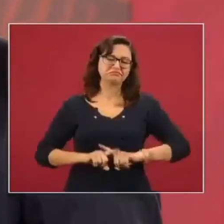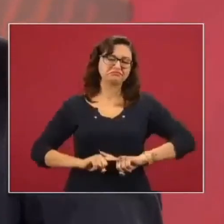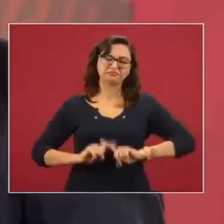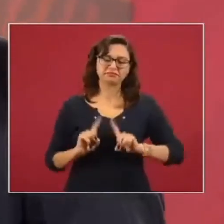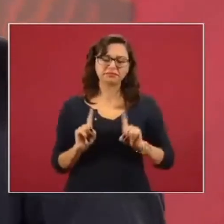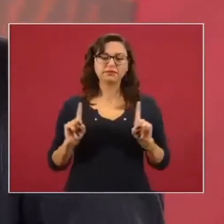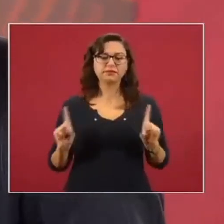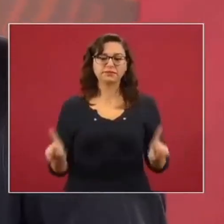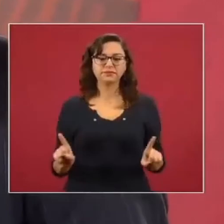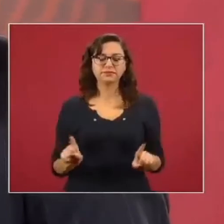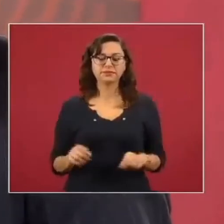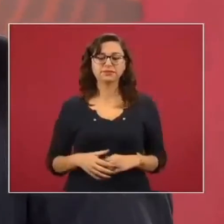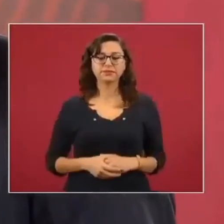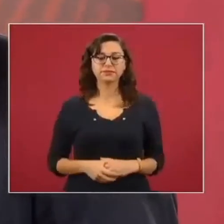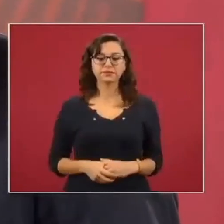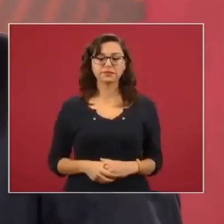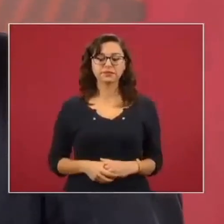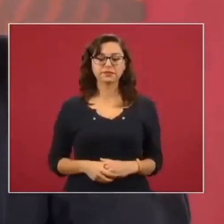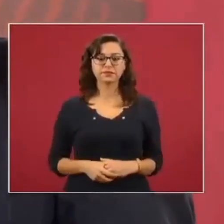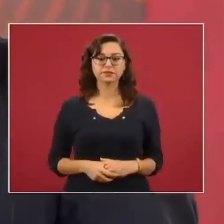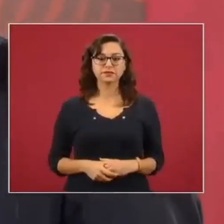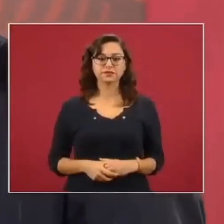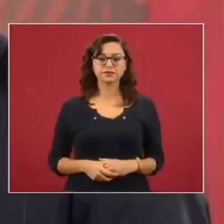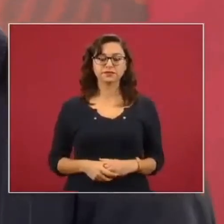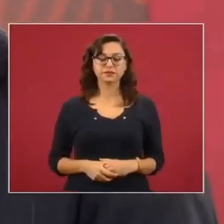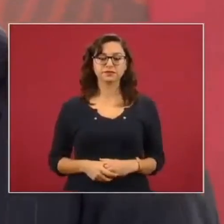También quiero decir